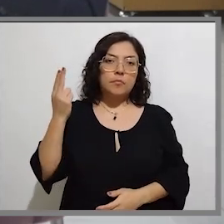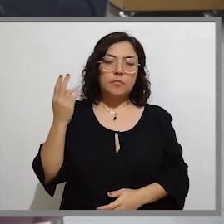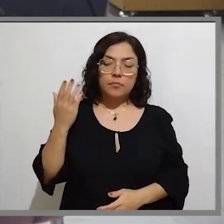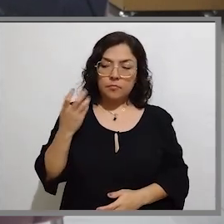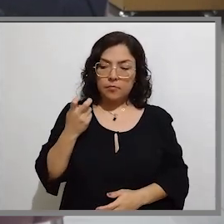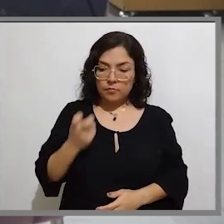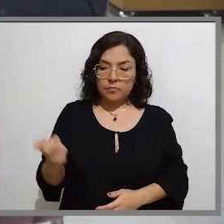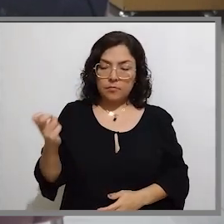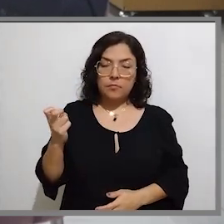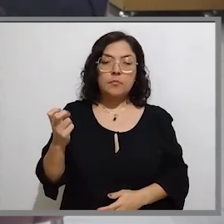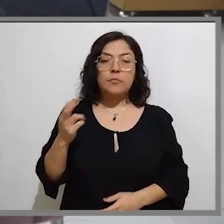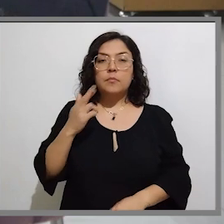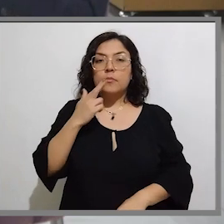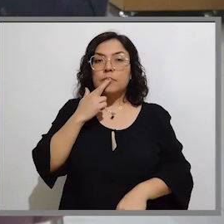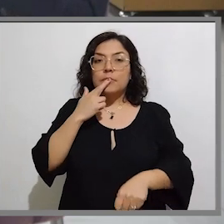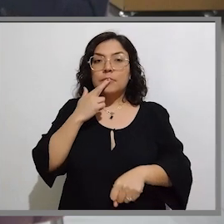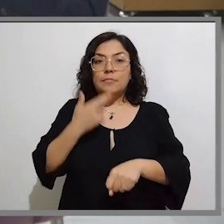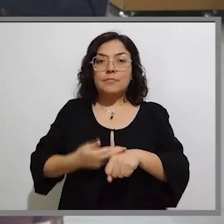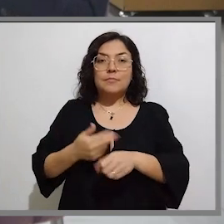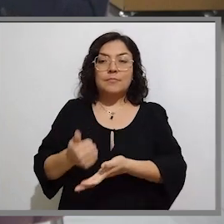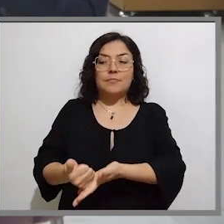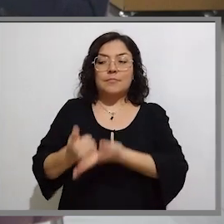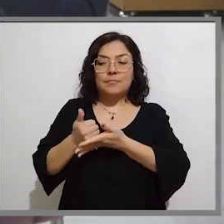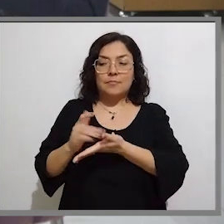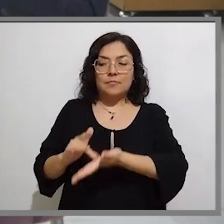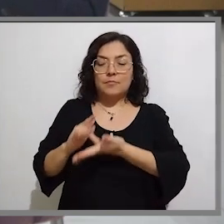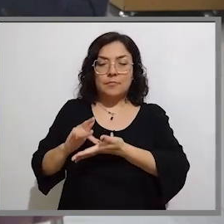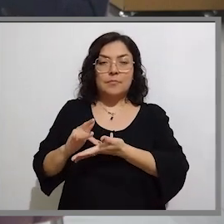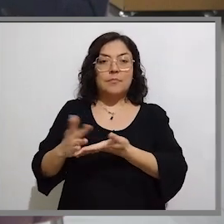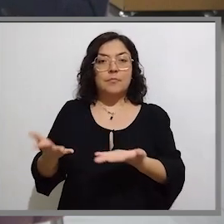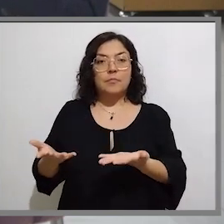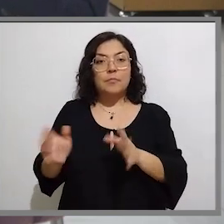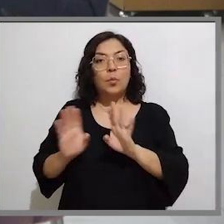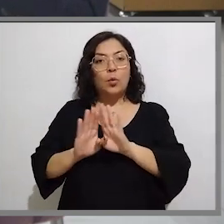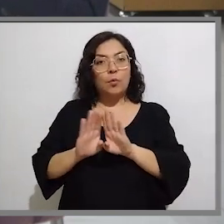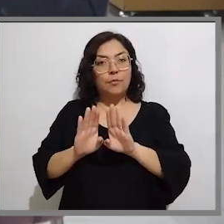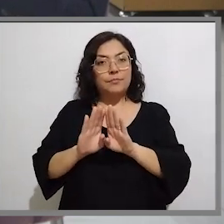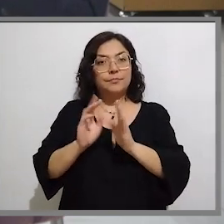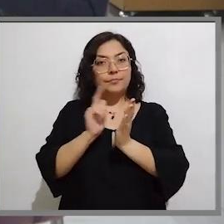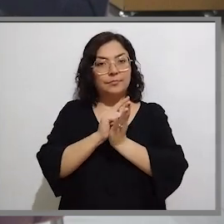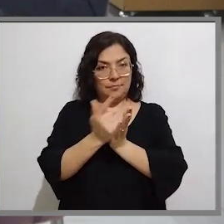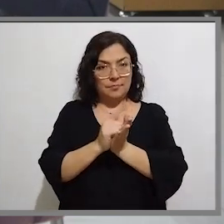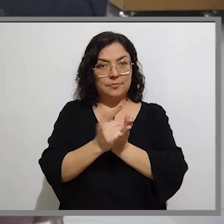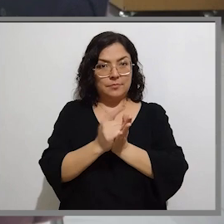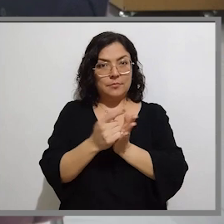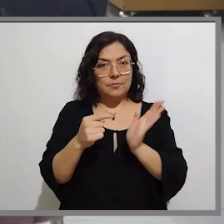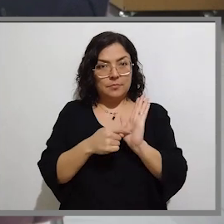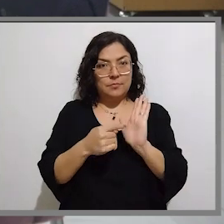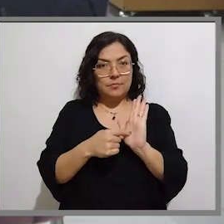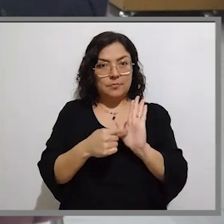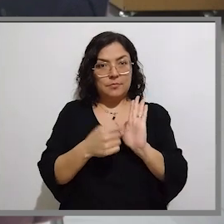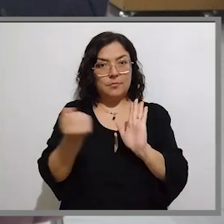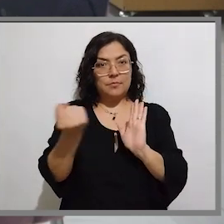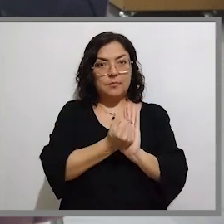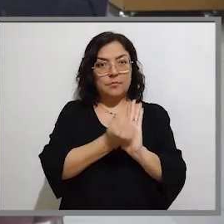permitió, entre otros temas, el poder desarrollar dentro de nuestra función editorial una obra que tiene el